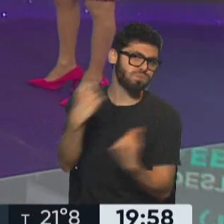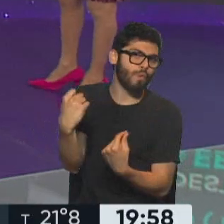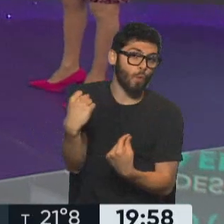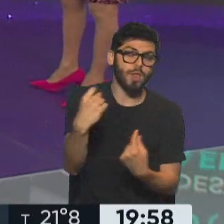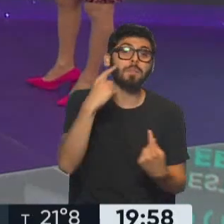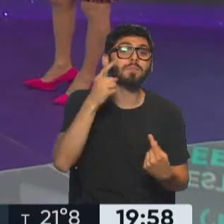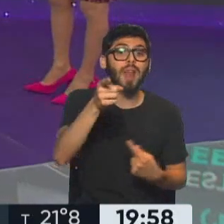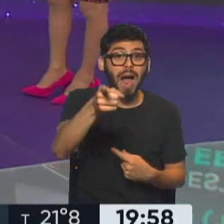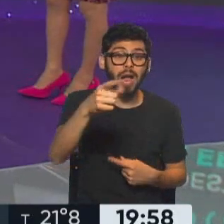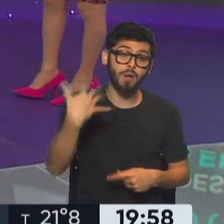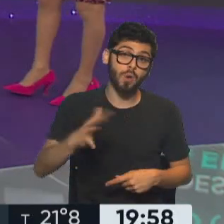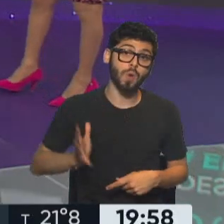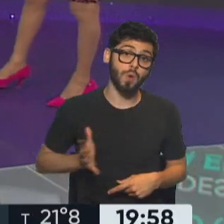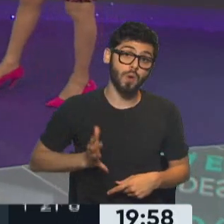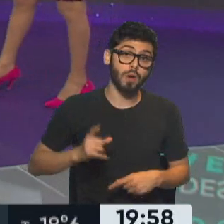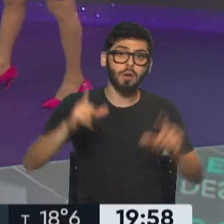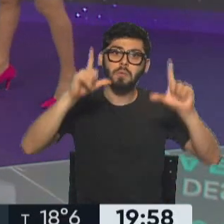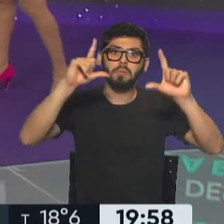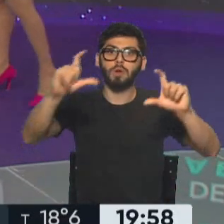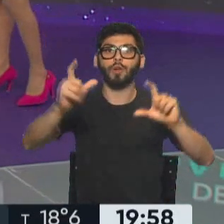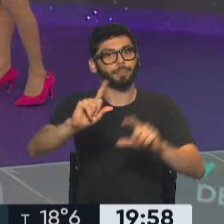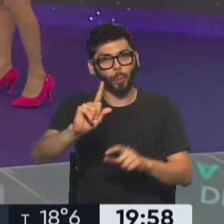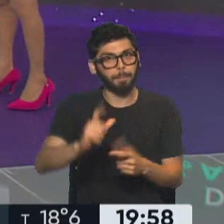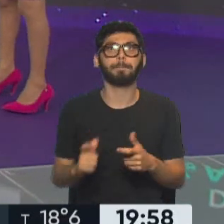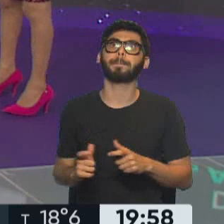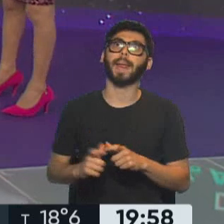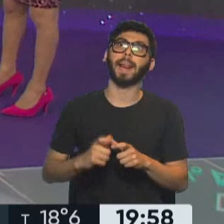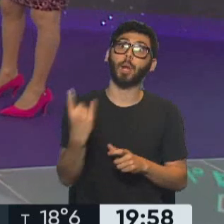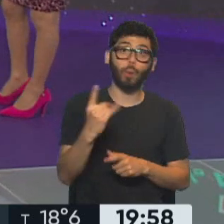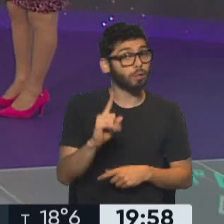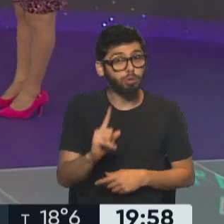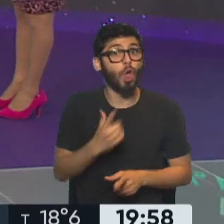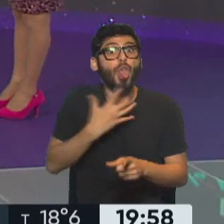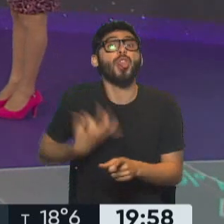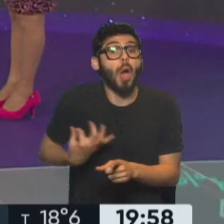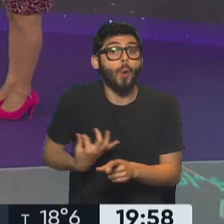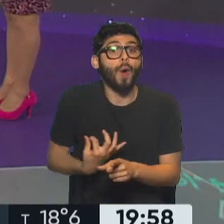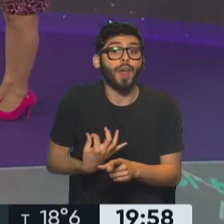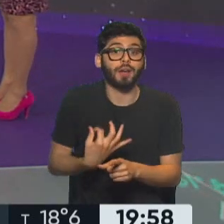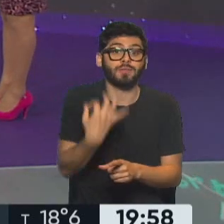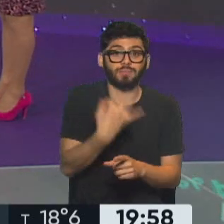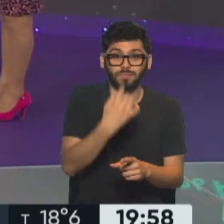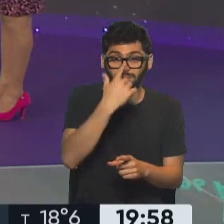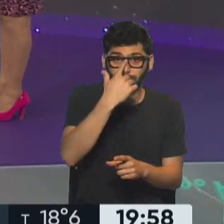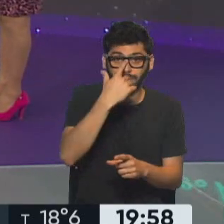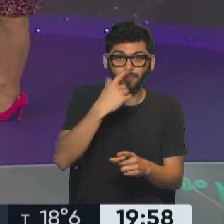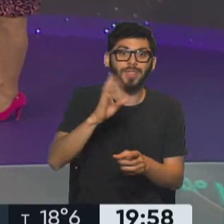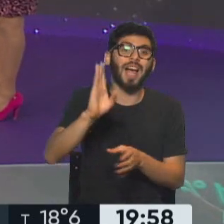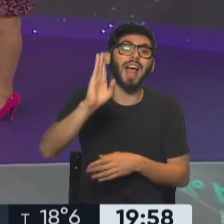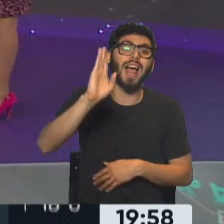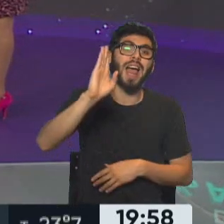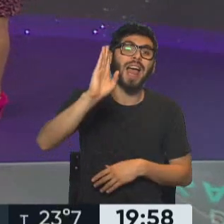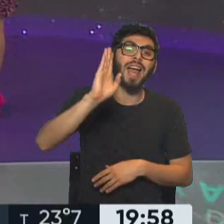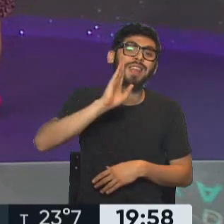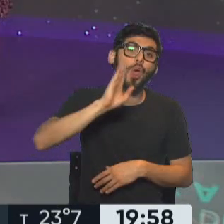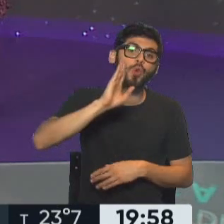fuertísima, ¿no? No es una imagen de película, o sea, esto es real. Es impresionante. Una patrulla, la patrulla fronteriza de los Estados Unidos con